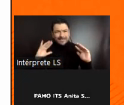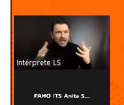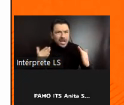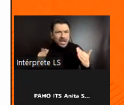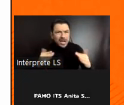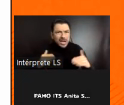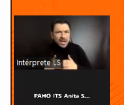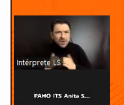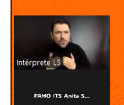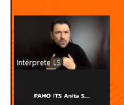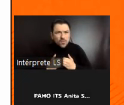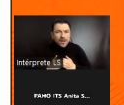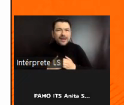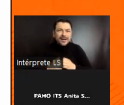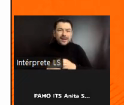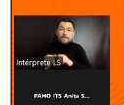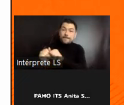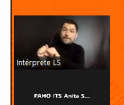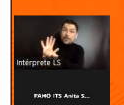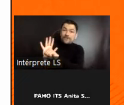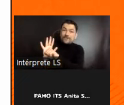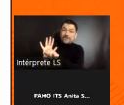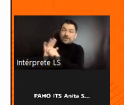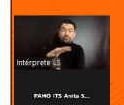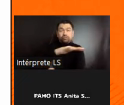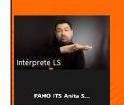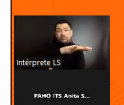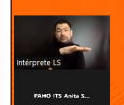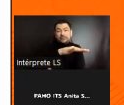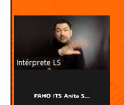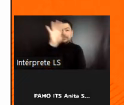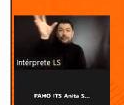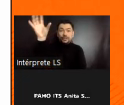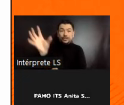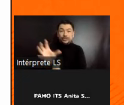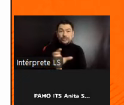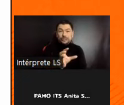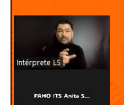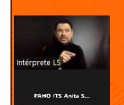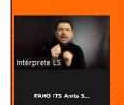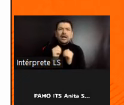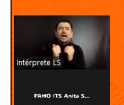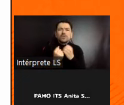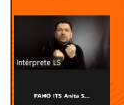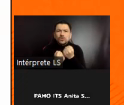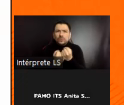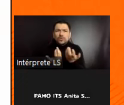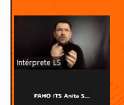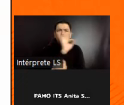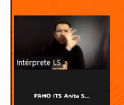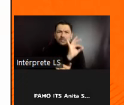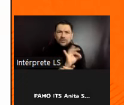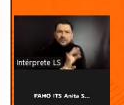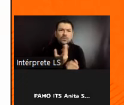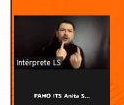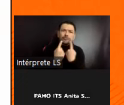a alguno de los países, cuáles son esos países. Realizamos encuestas, entrevistas, consulta con países miembros,